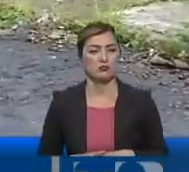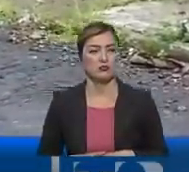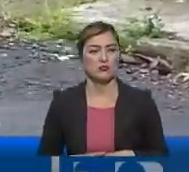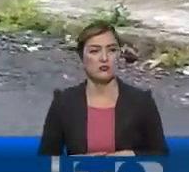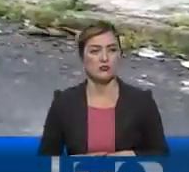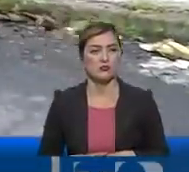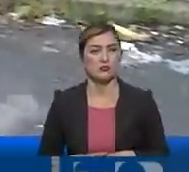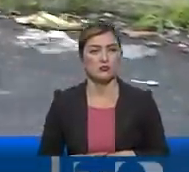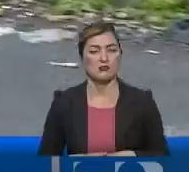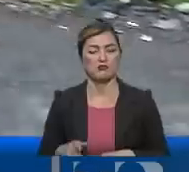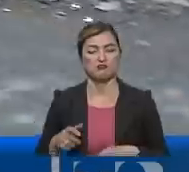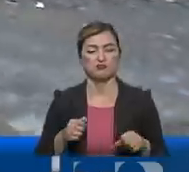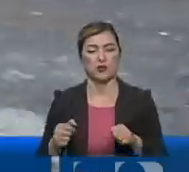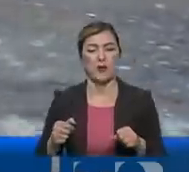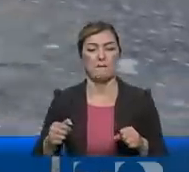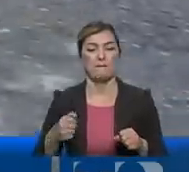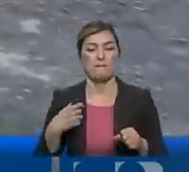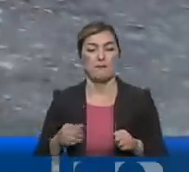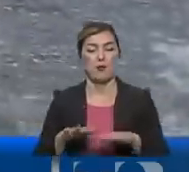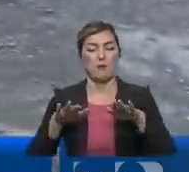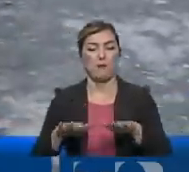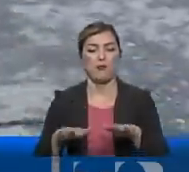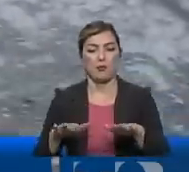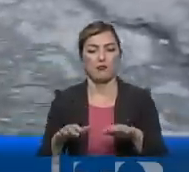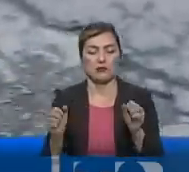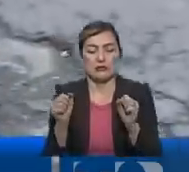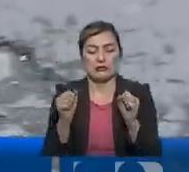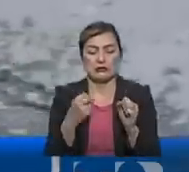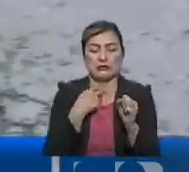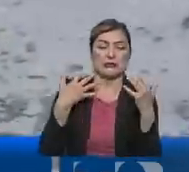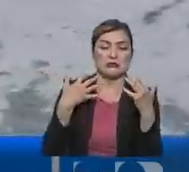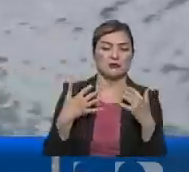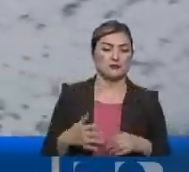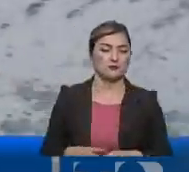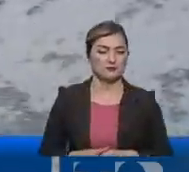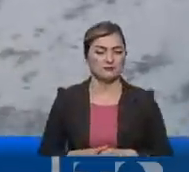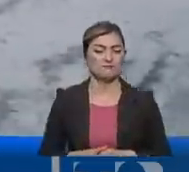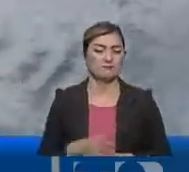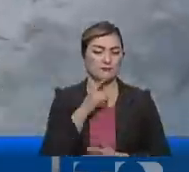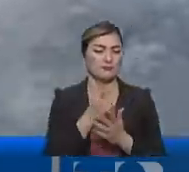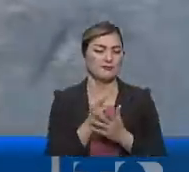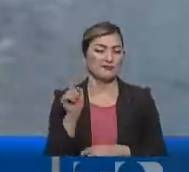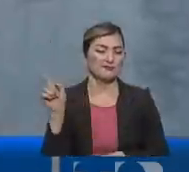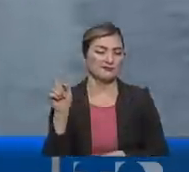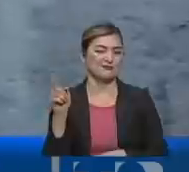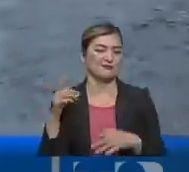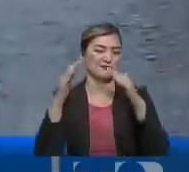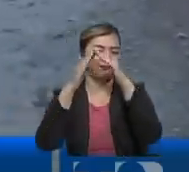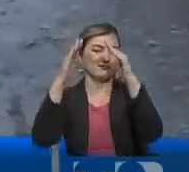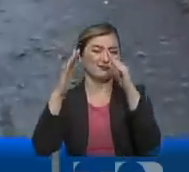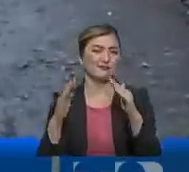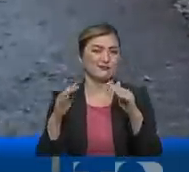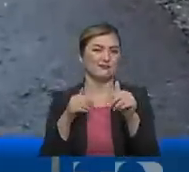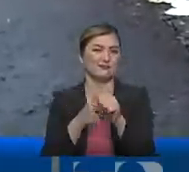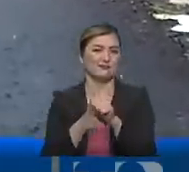generan al golpearse a uno le asusta, ¿no? Perfecto, sí, como podemos ver, ella vive justo aquí a la altura de este